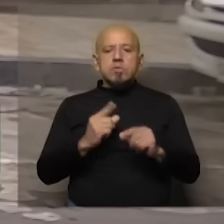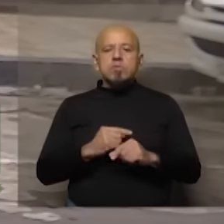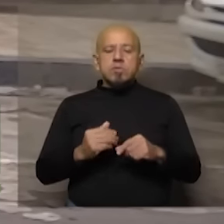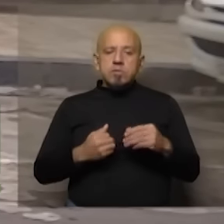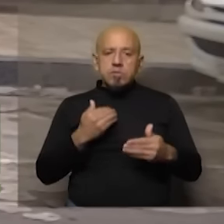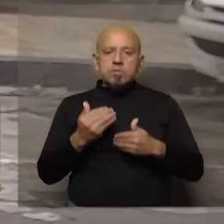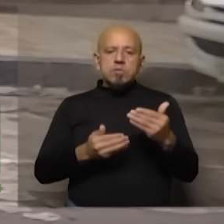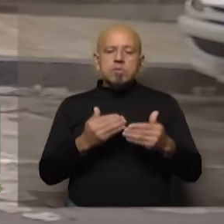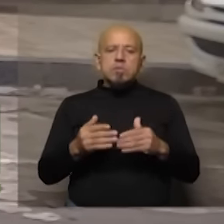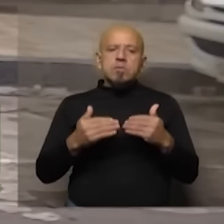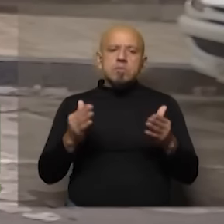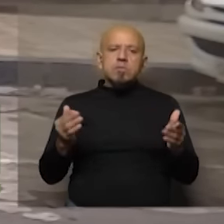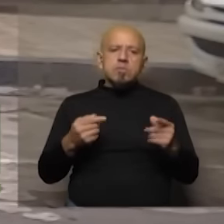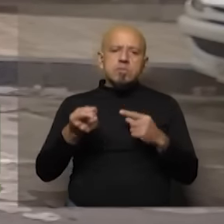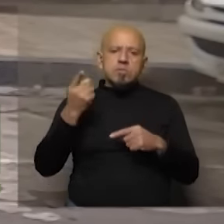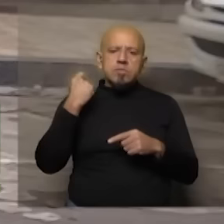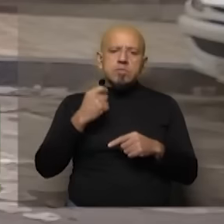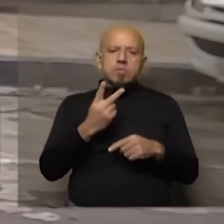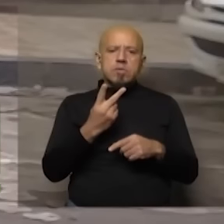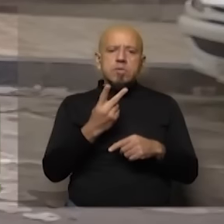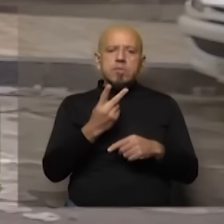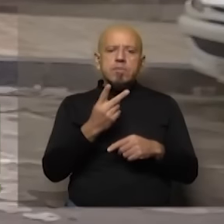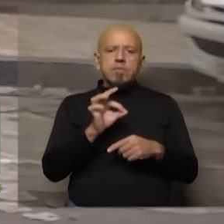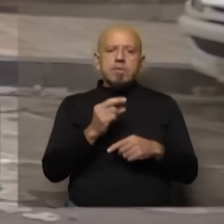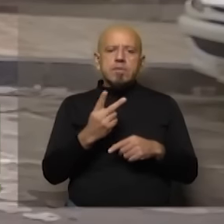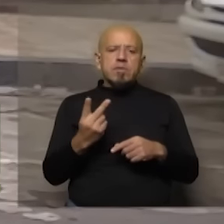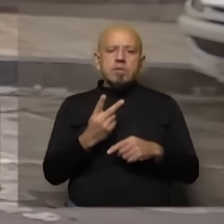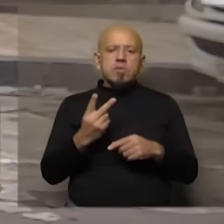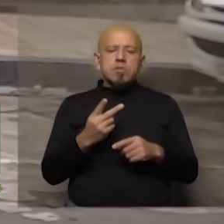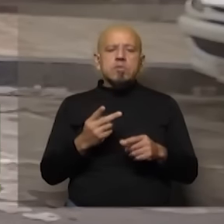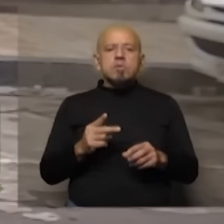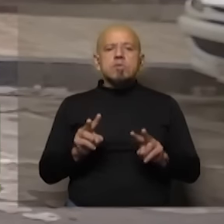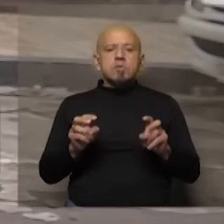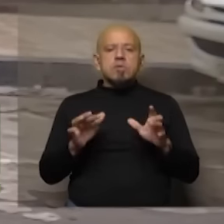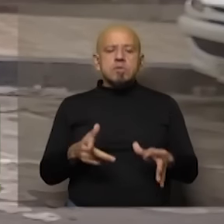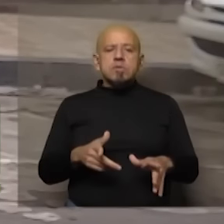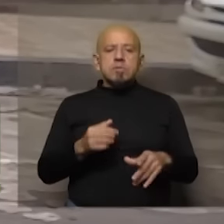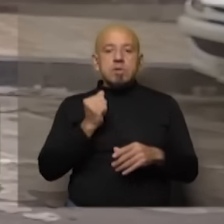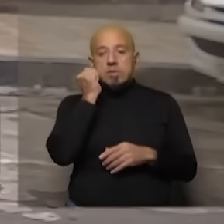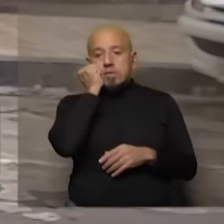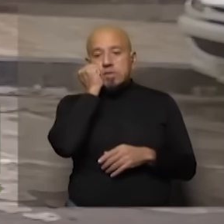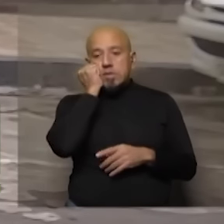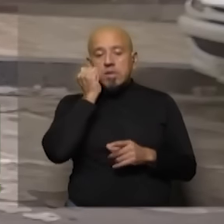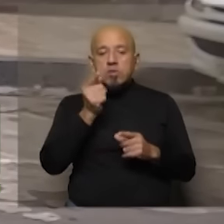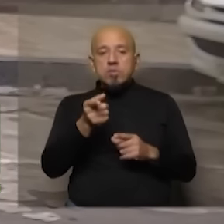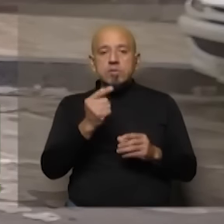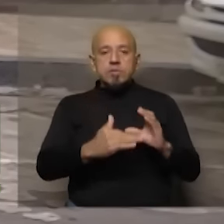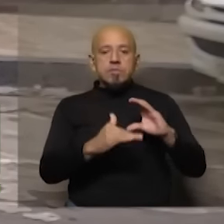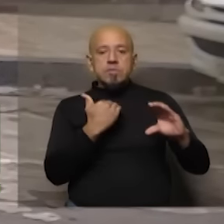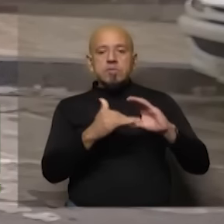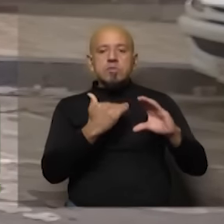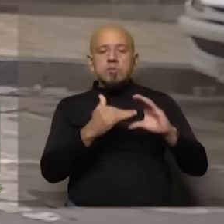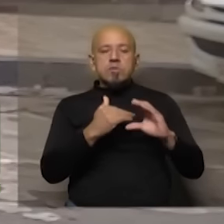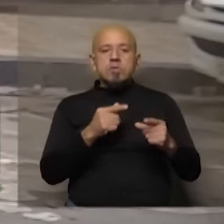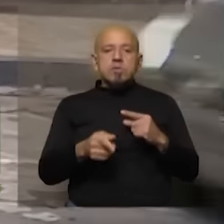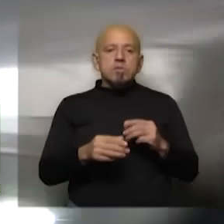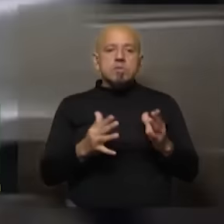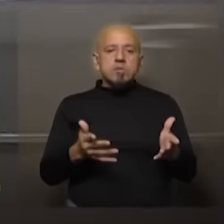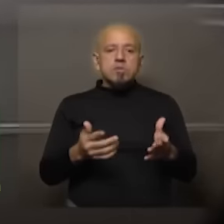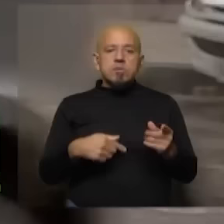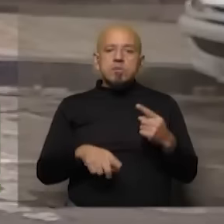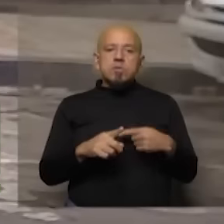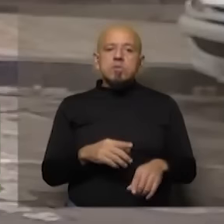que arrancó a fines de 2022, cuando a partir de la causa de Alejandro Astesiano y de los chats que aparecían en su teléfono, se dio cuenta